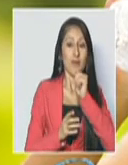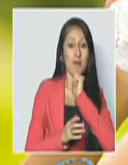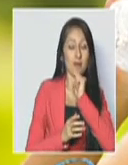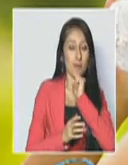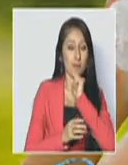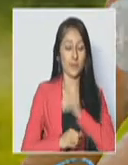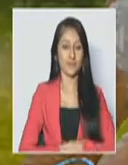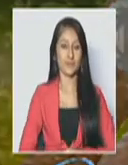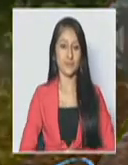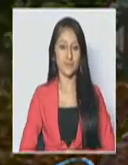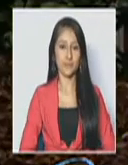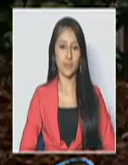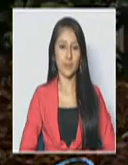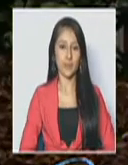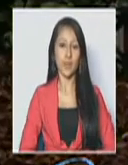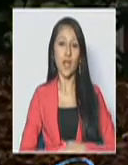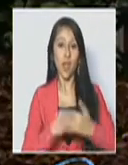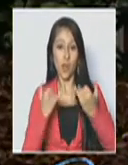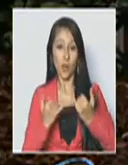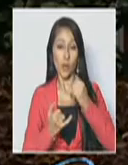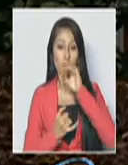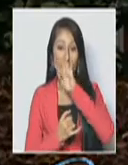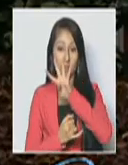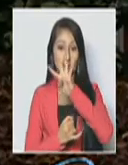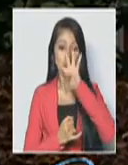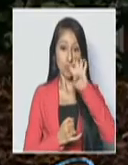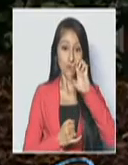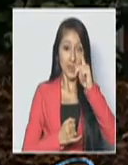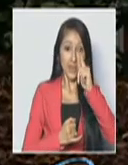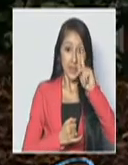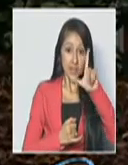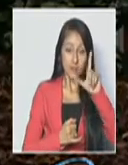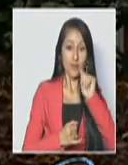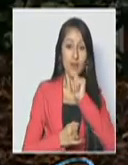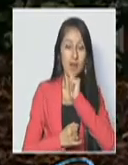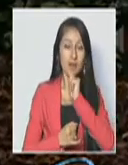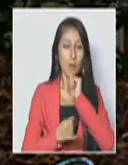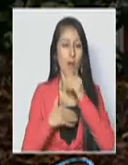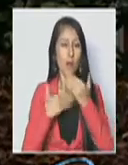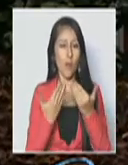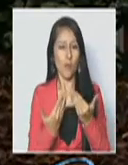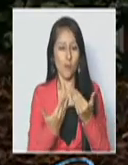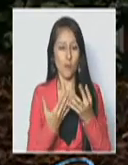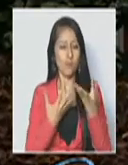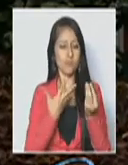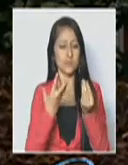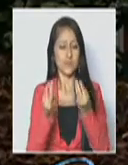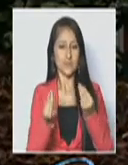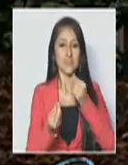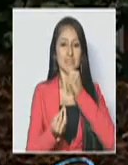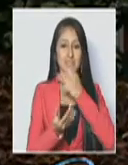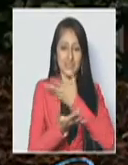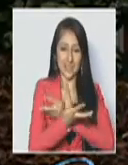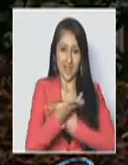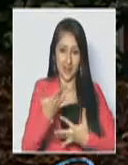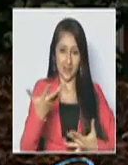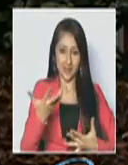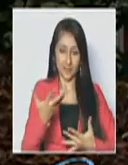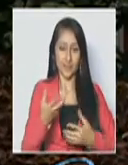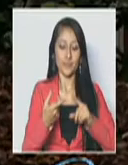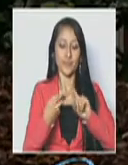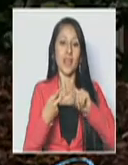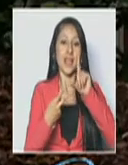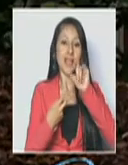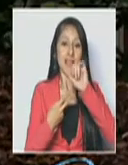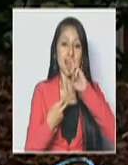qué es cómo está conformado 249 kilos de agua en la sangre en la